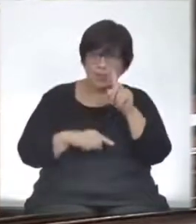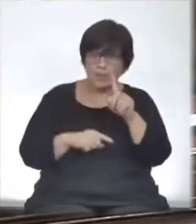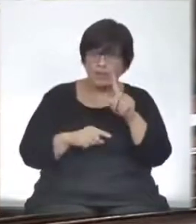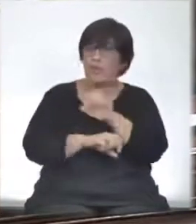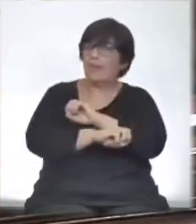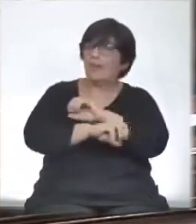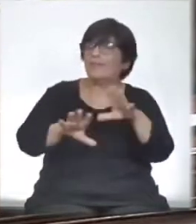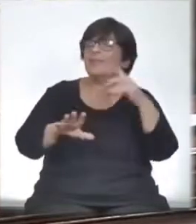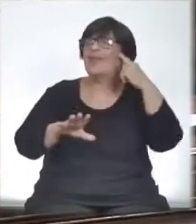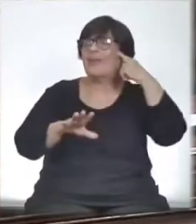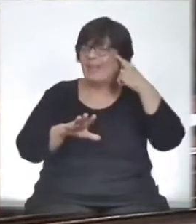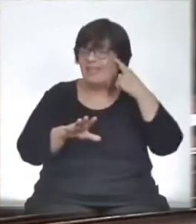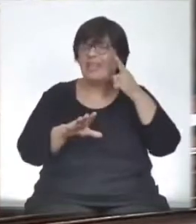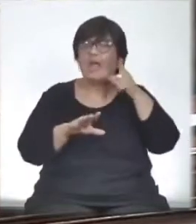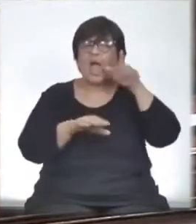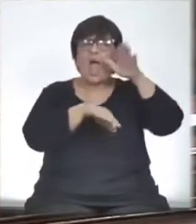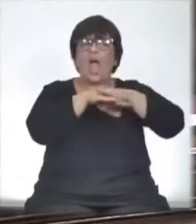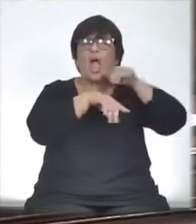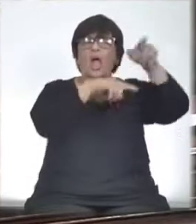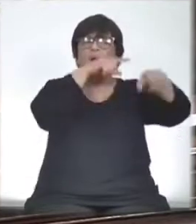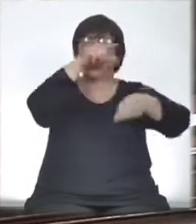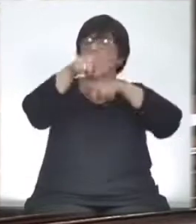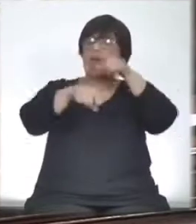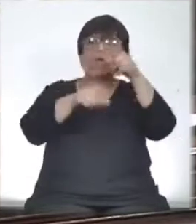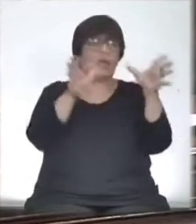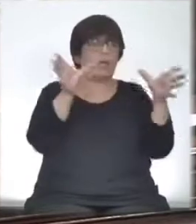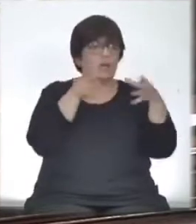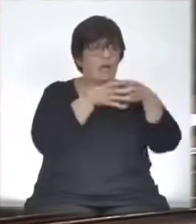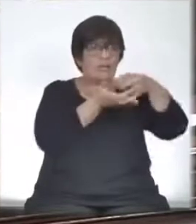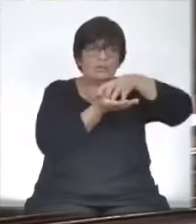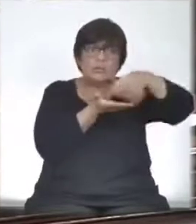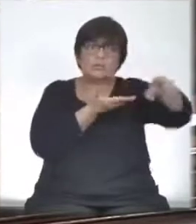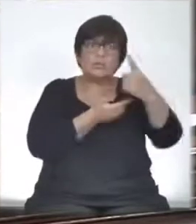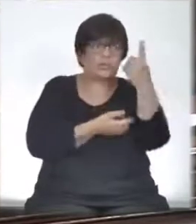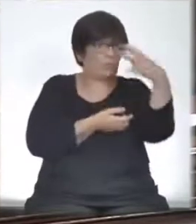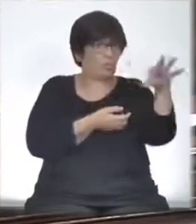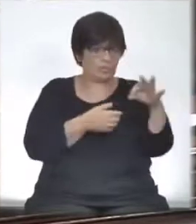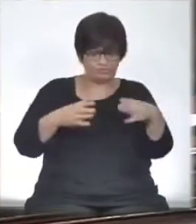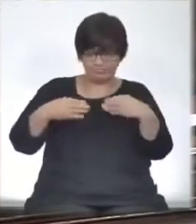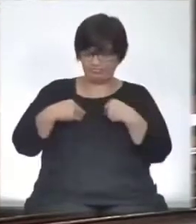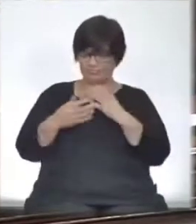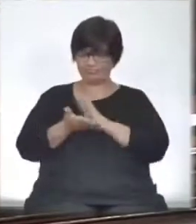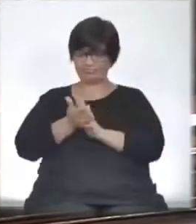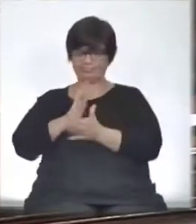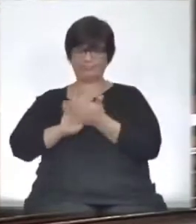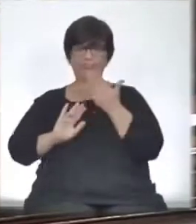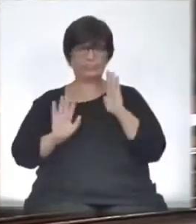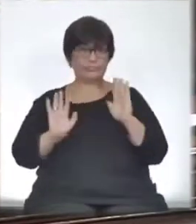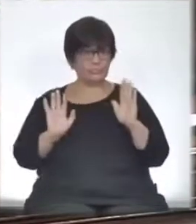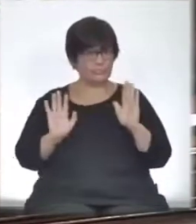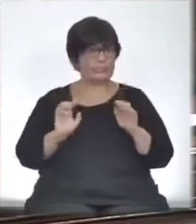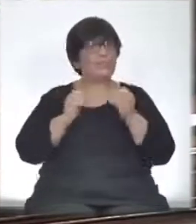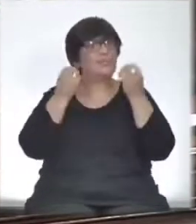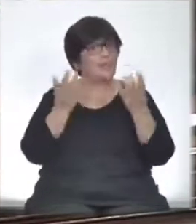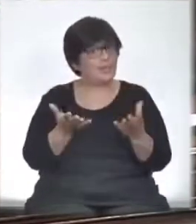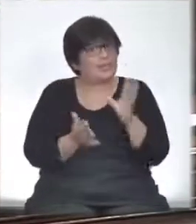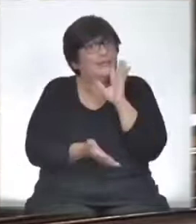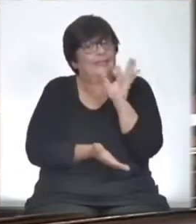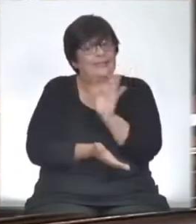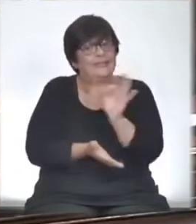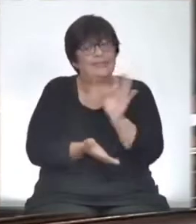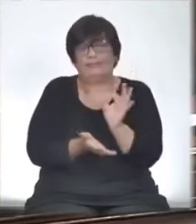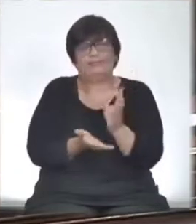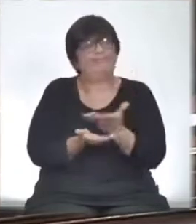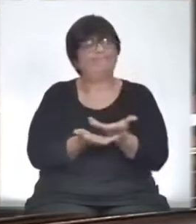que pretendamos encontrar culpas en un solo sector y no miremos nuestras propias culpas, porque, perdónenme, pero